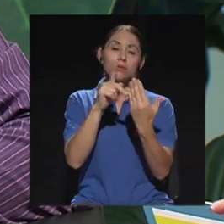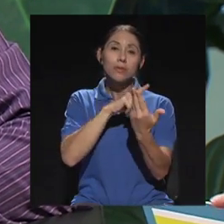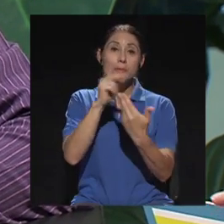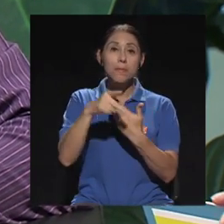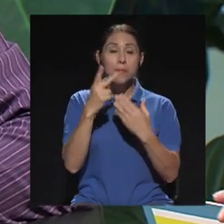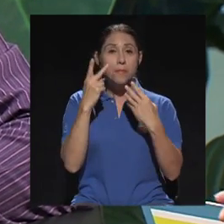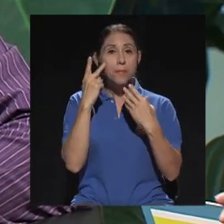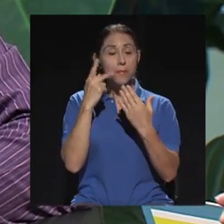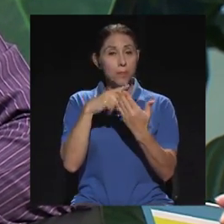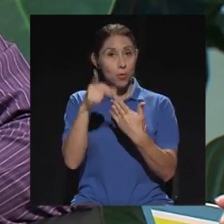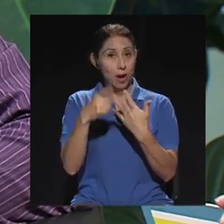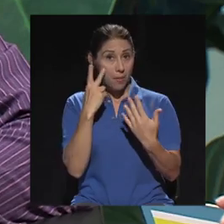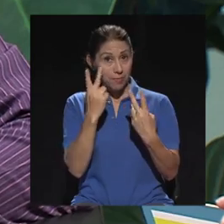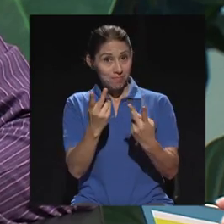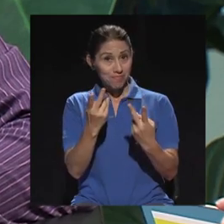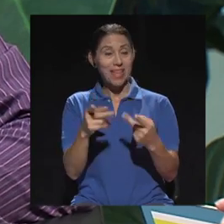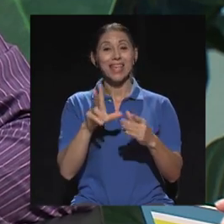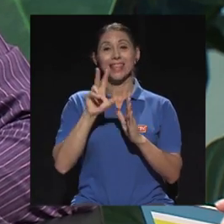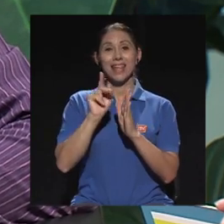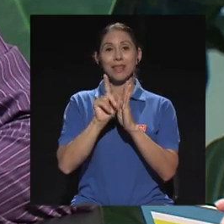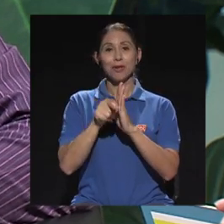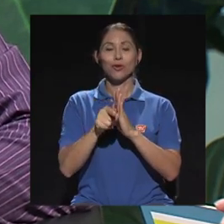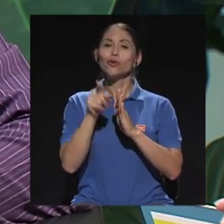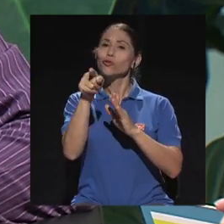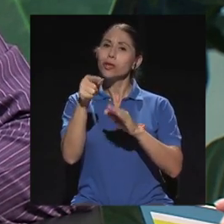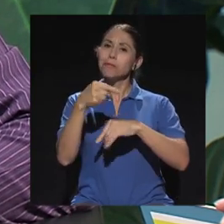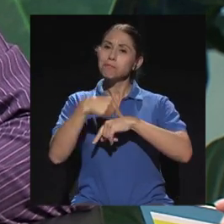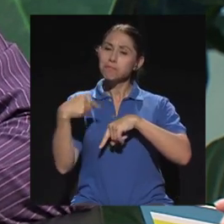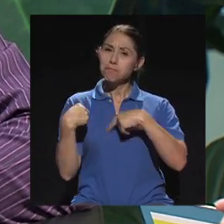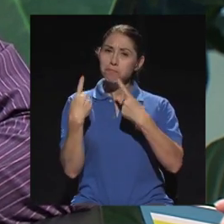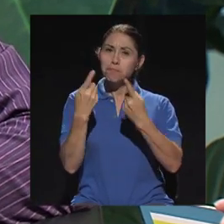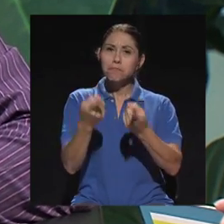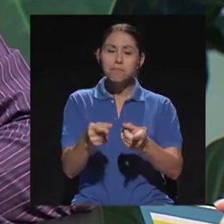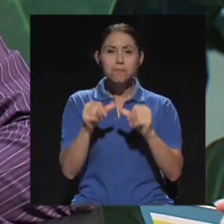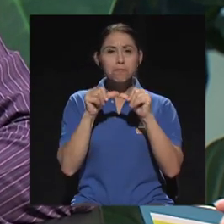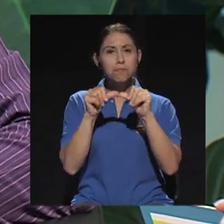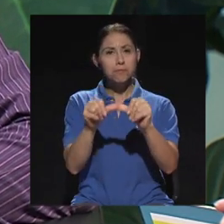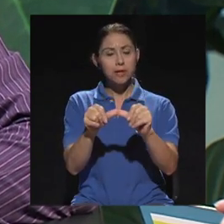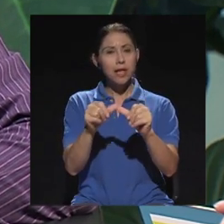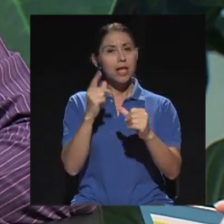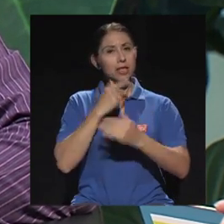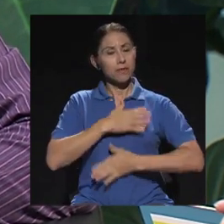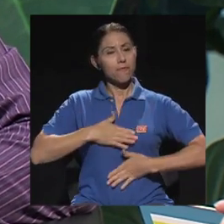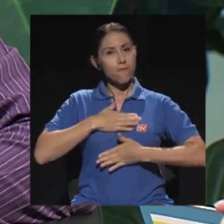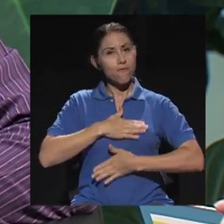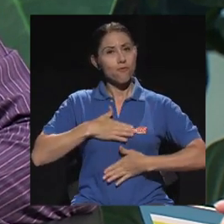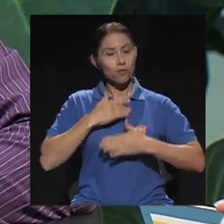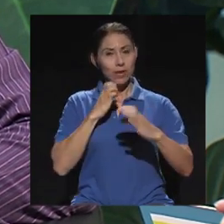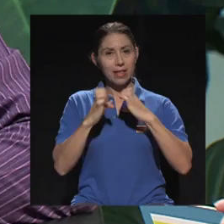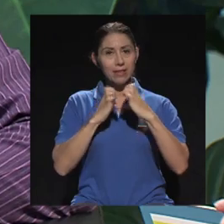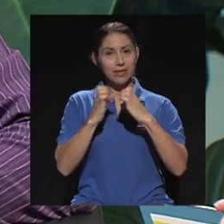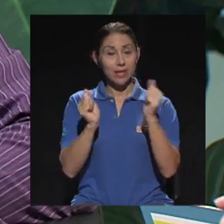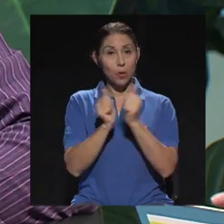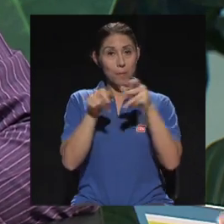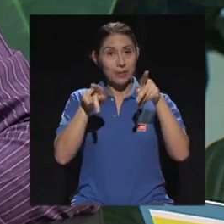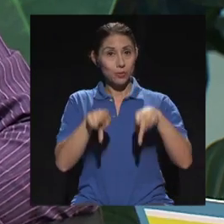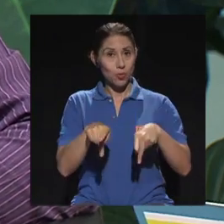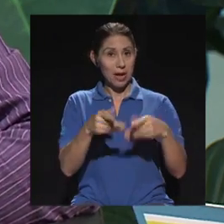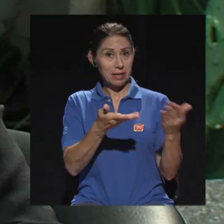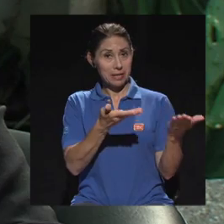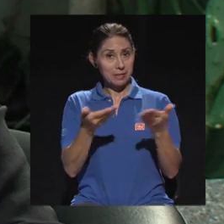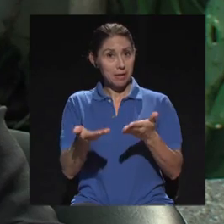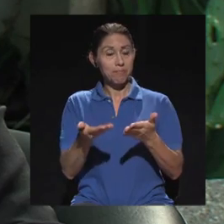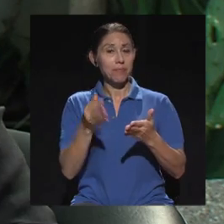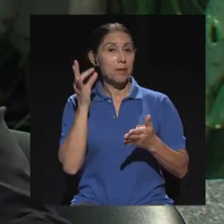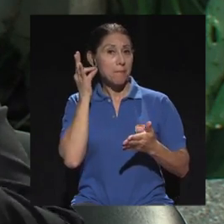y por quedarse con nosotros durante estos 30 minutos y disfrutar, pues, María del Mar, adelante. Entrevista que tenemos con nuestra invitada. Claro que